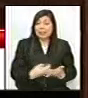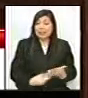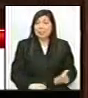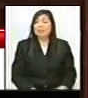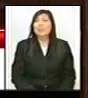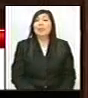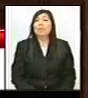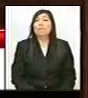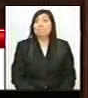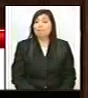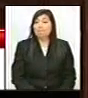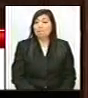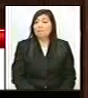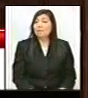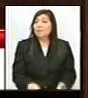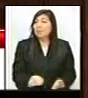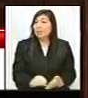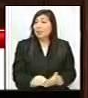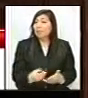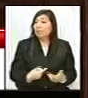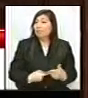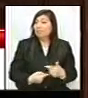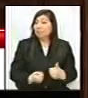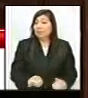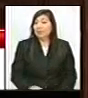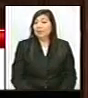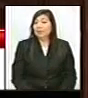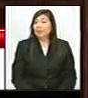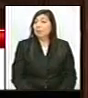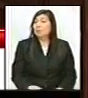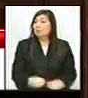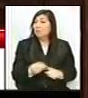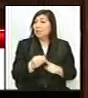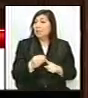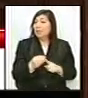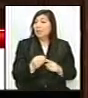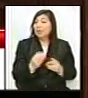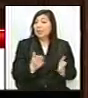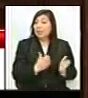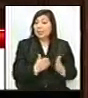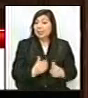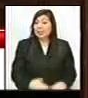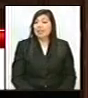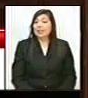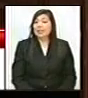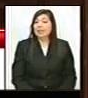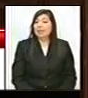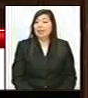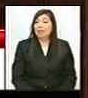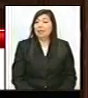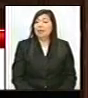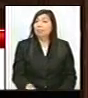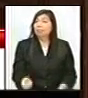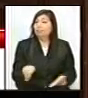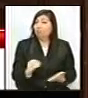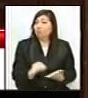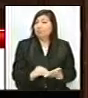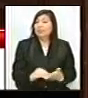ratificación. Entonces, nuevamente aquí se ha vuelto a vulnerar el principio de congruencia. Y un dato adicional,